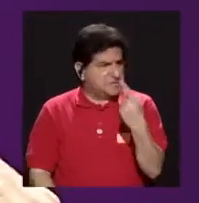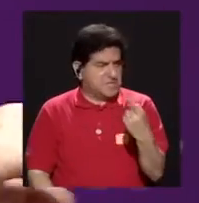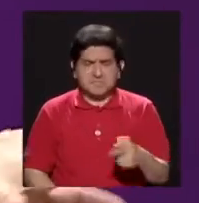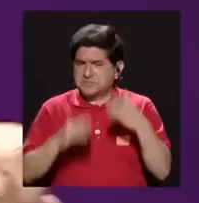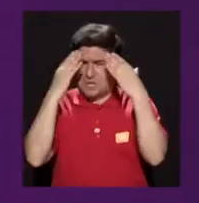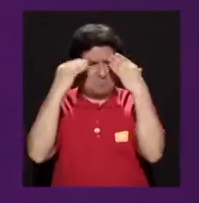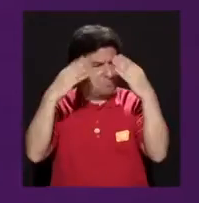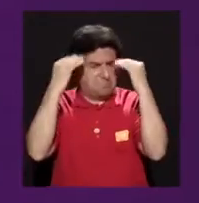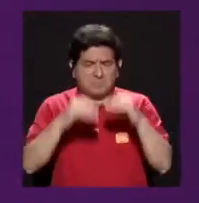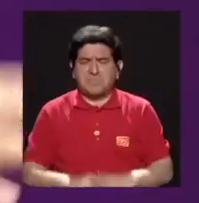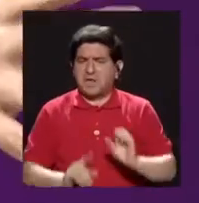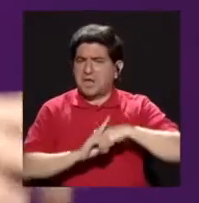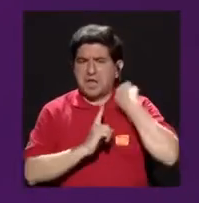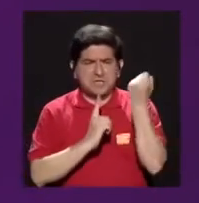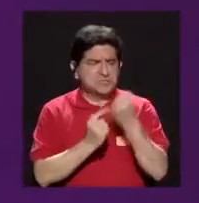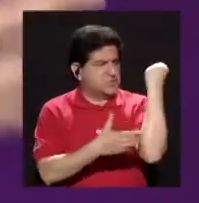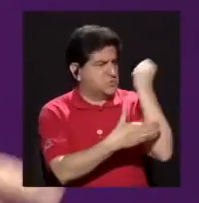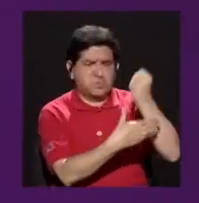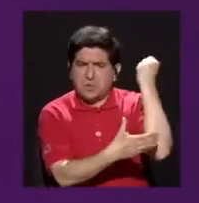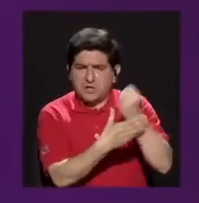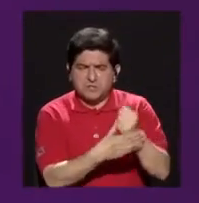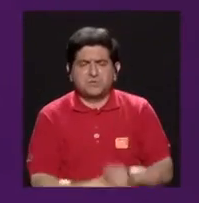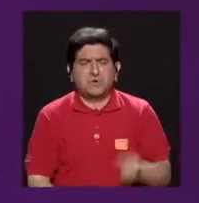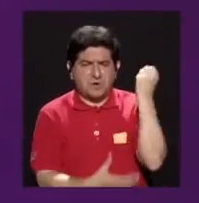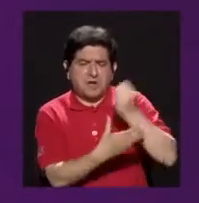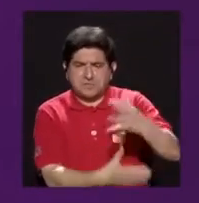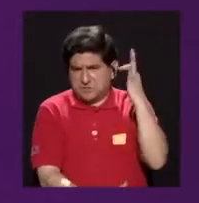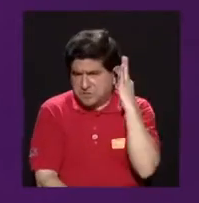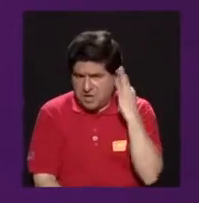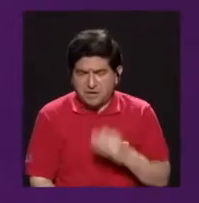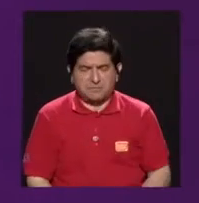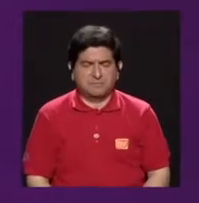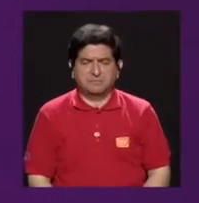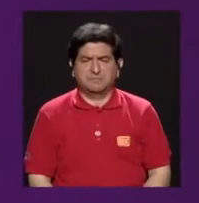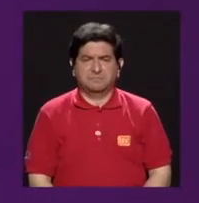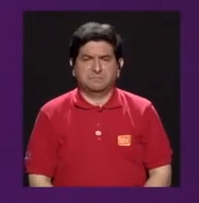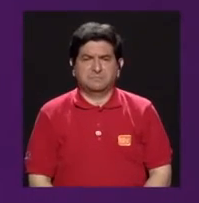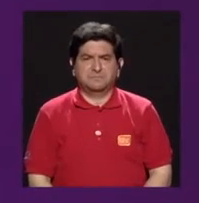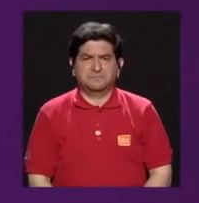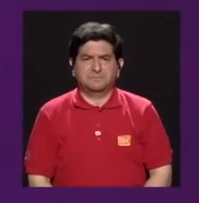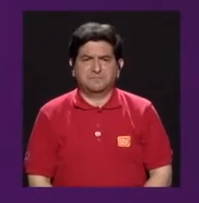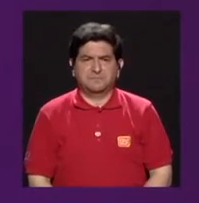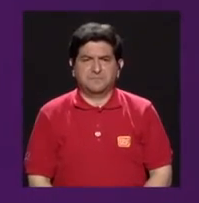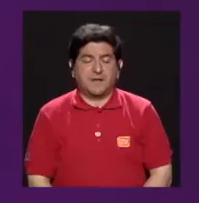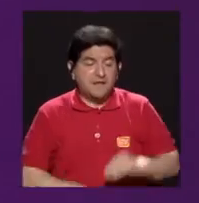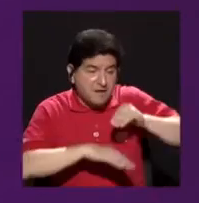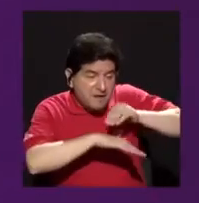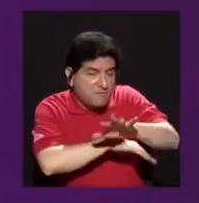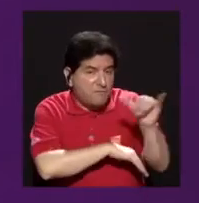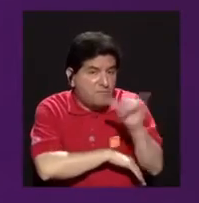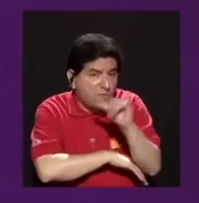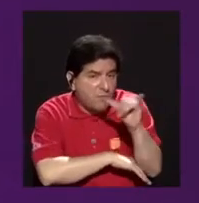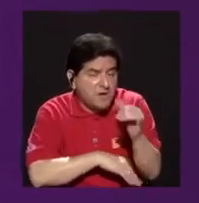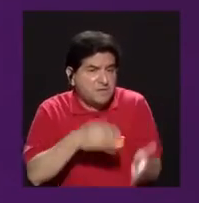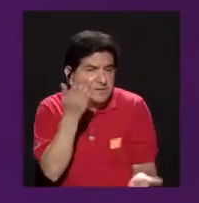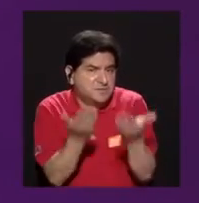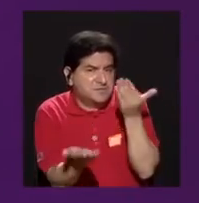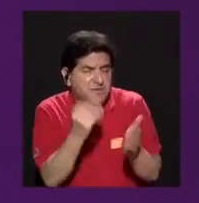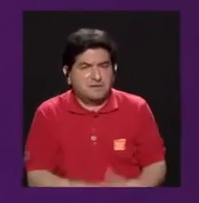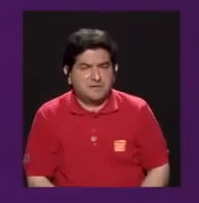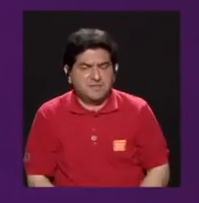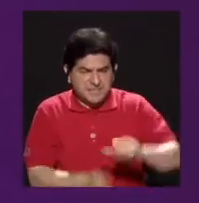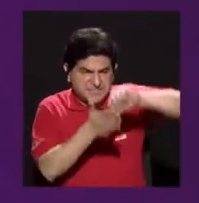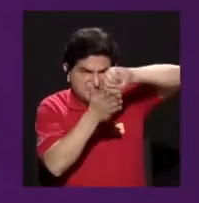dato, ¿verdad? Cuando se reporta un asesinato, un femicidio, ¿verdad? Etcétera. Una influencia también mucho, por ejemplo, en